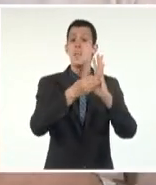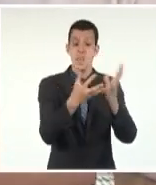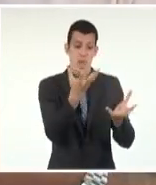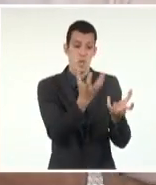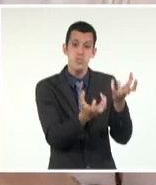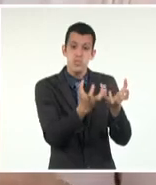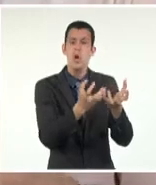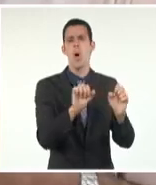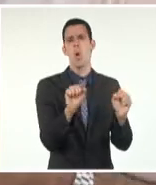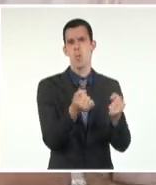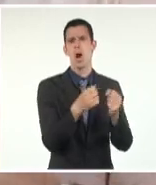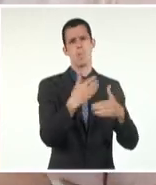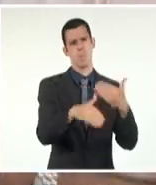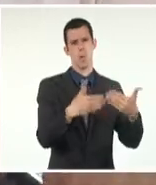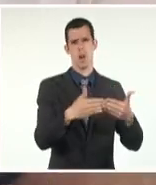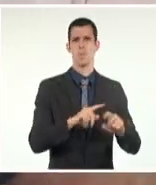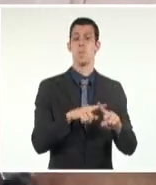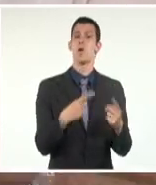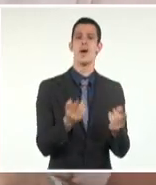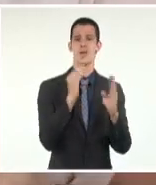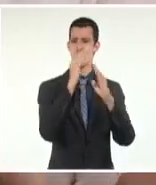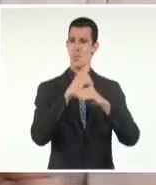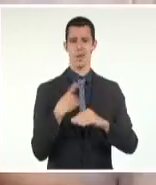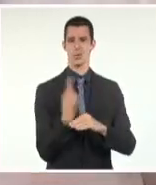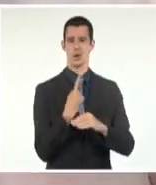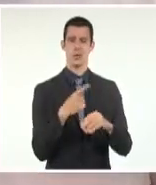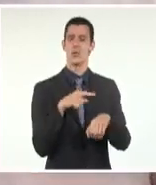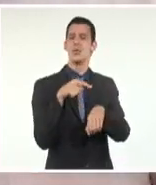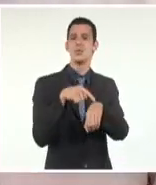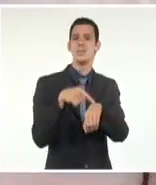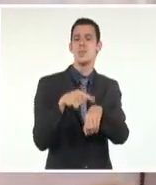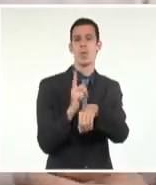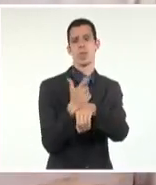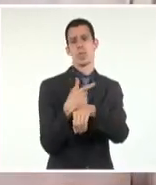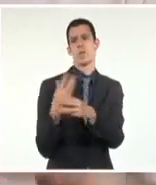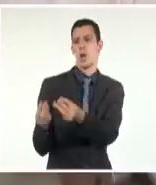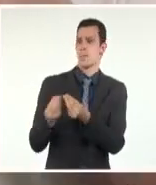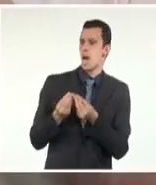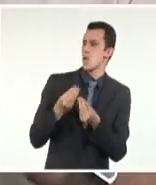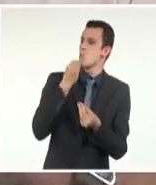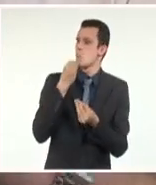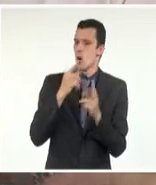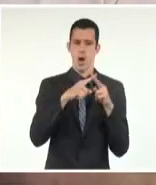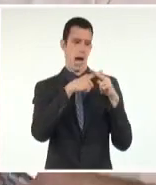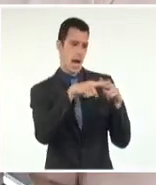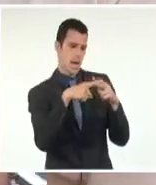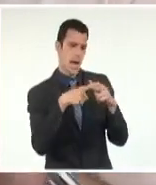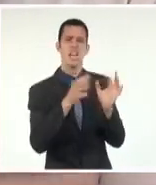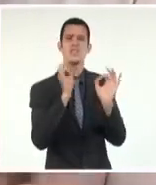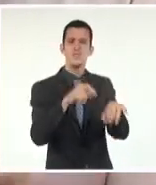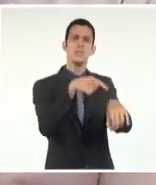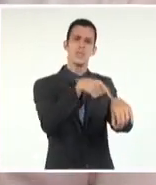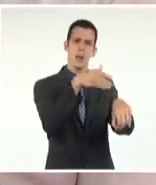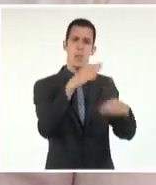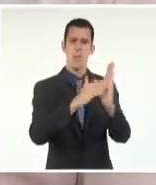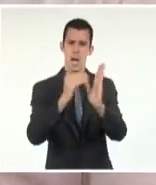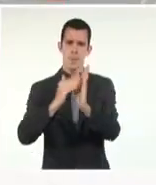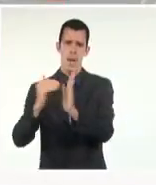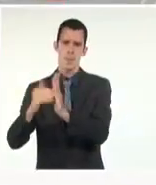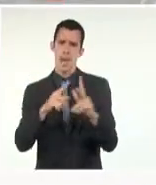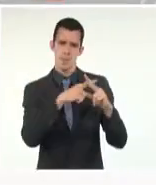no contar con los recursos en el tiempo necesario para poder ejecutar los mantenimientos para el sostenimiento de estas tecnologías